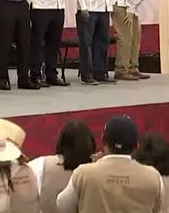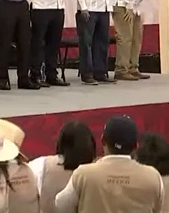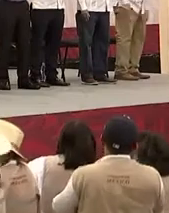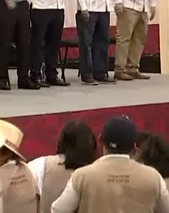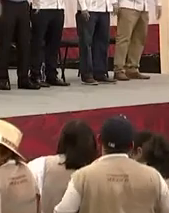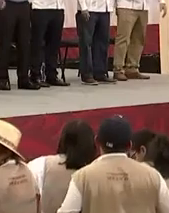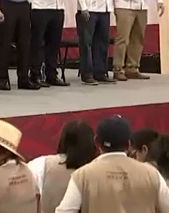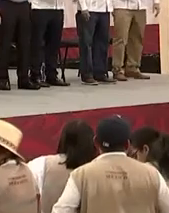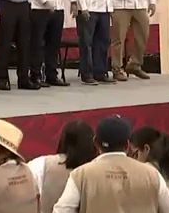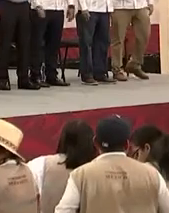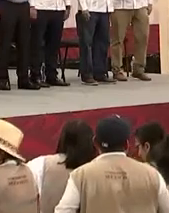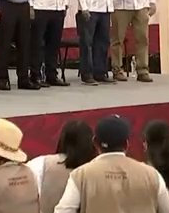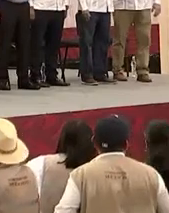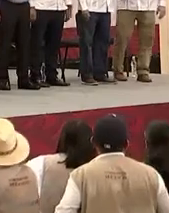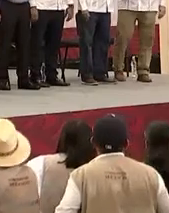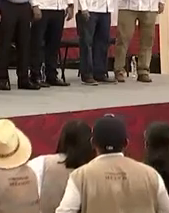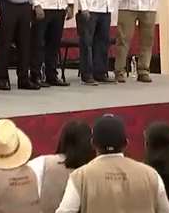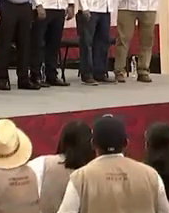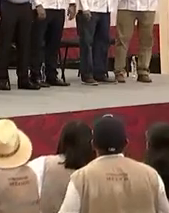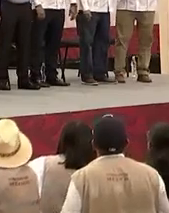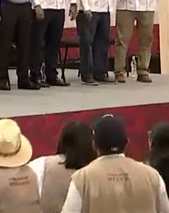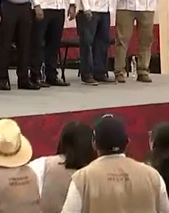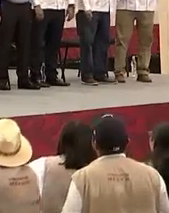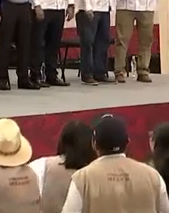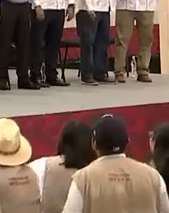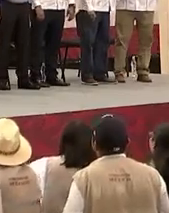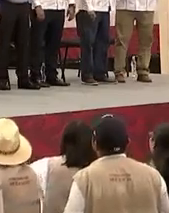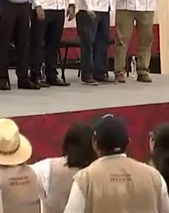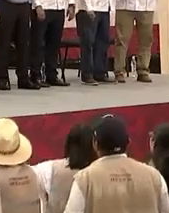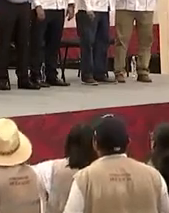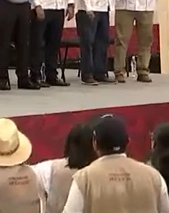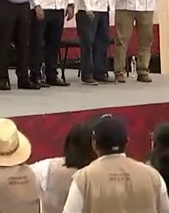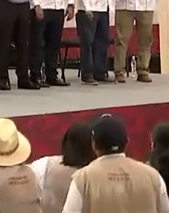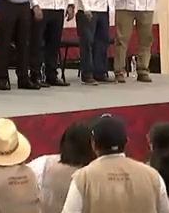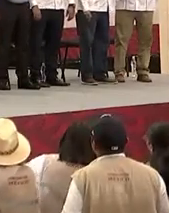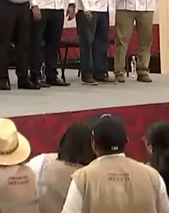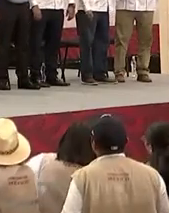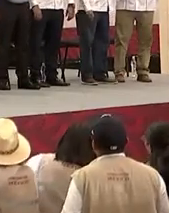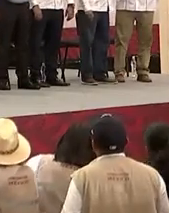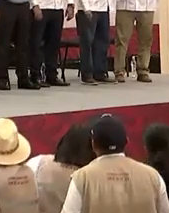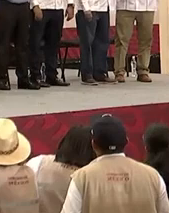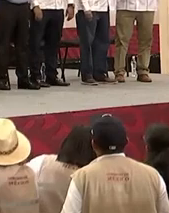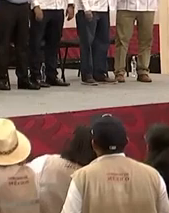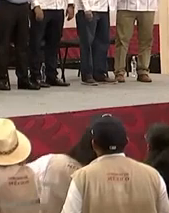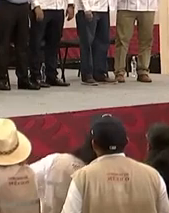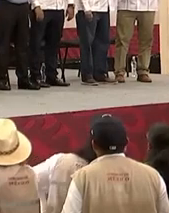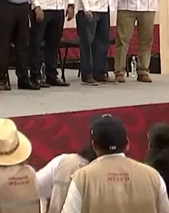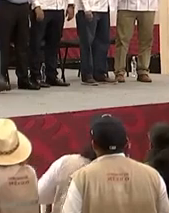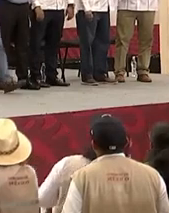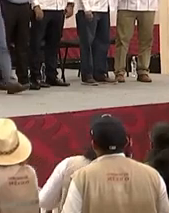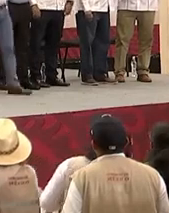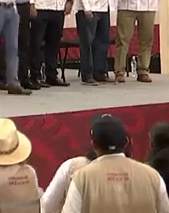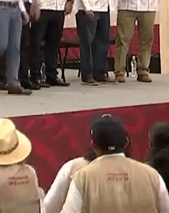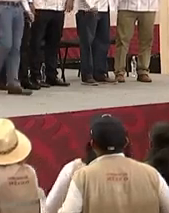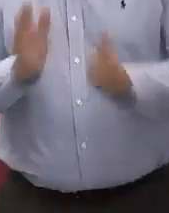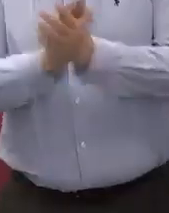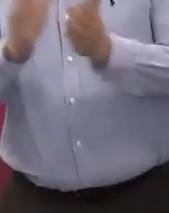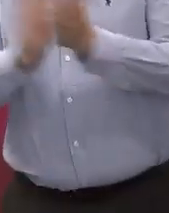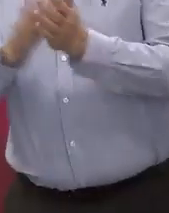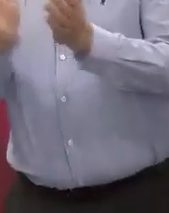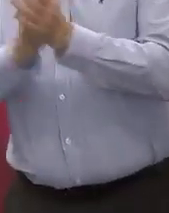El subsecretario de Autosuficiencia Alimentaria de la Secretaría de Agricultura y Desarrollo Rural, Víctor Suárez